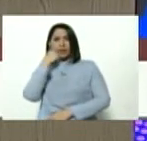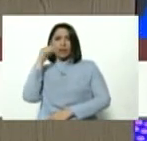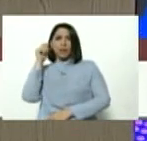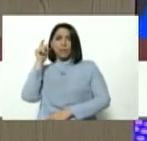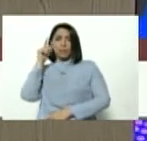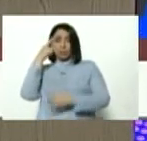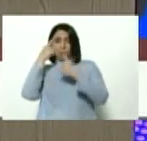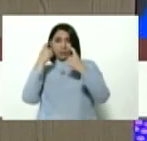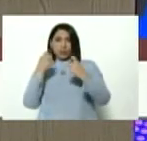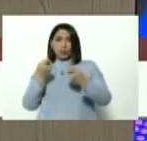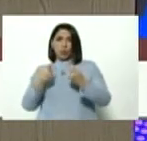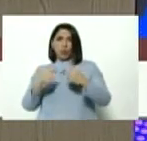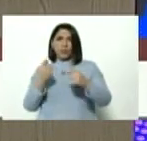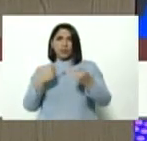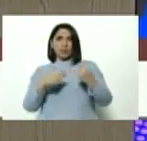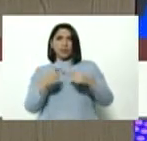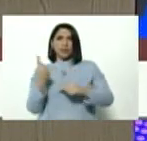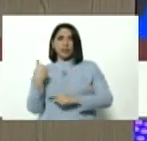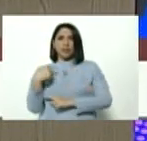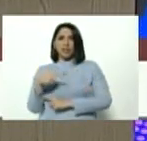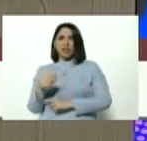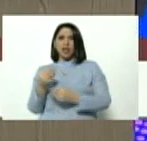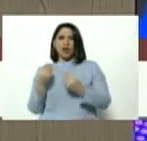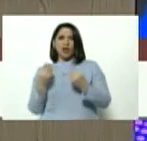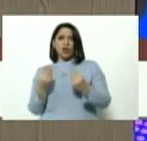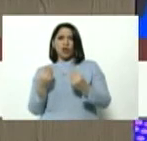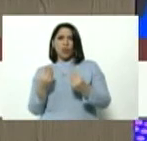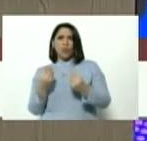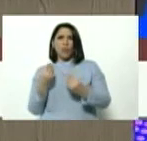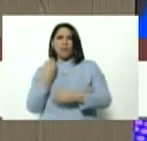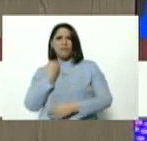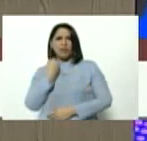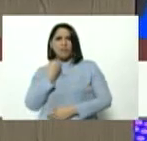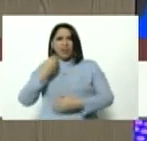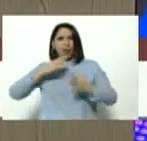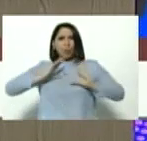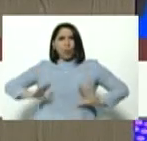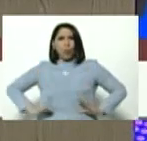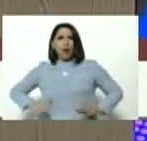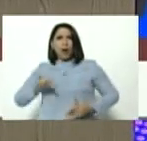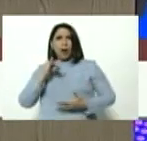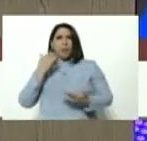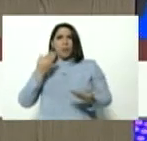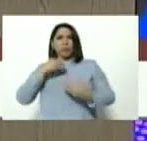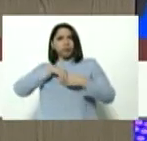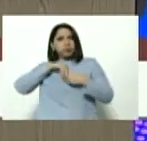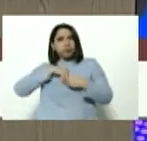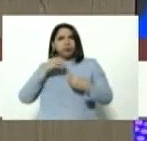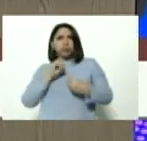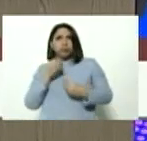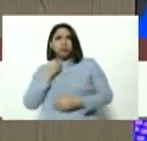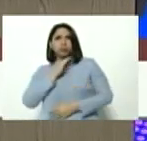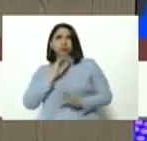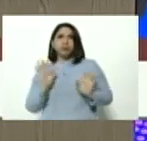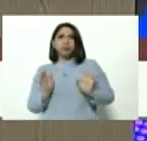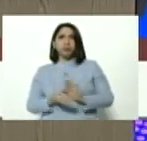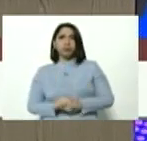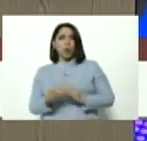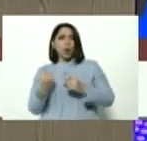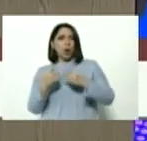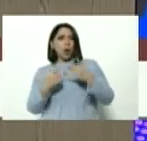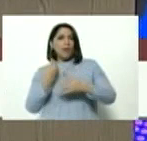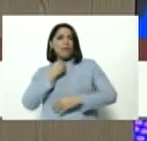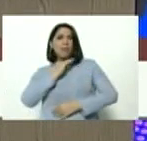comerciante, que tenía como comorbilidad, es muy frecuente que encontremos otras enfermedades, otras